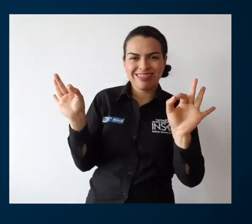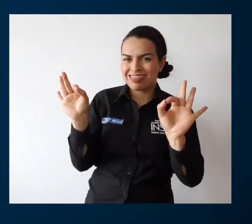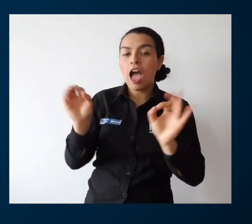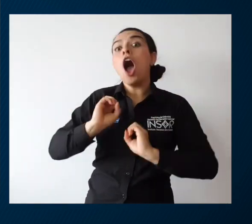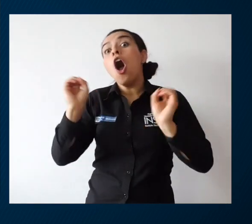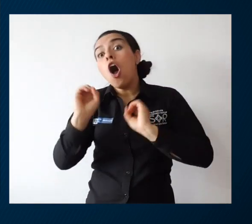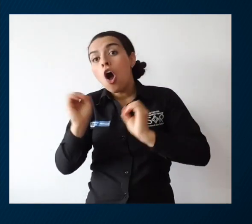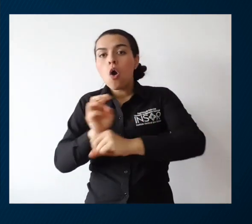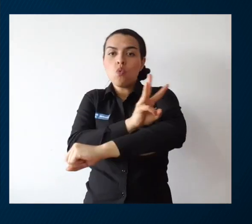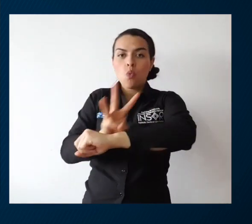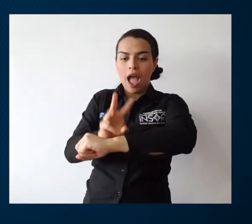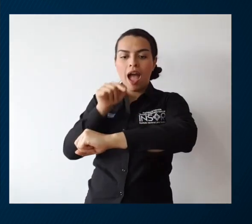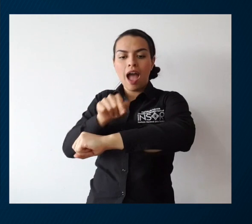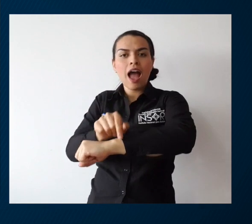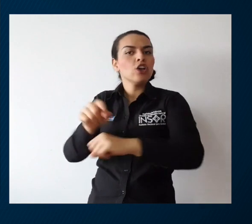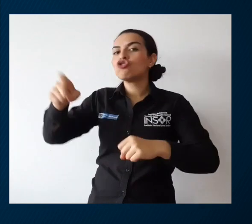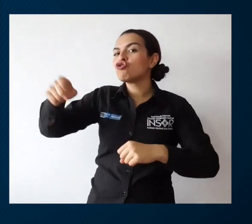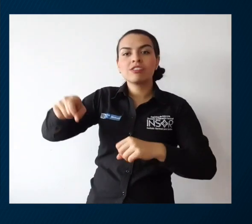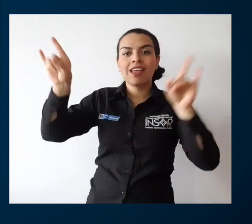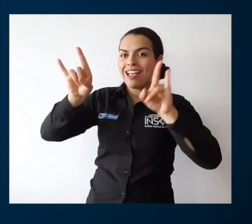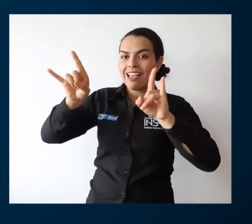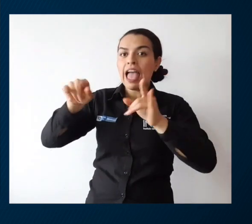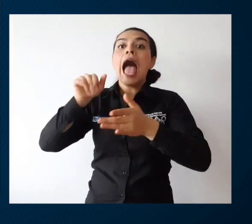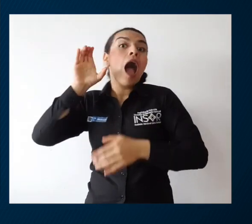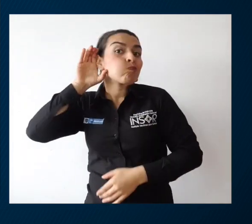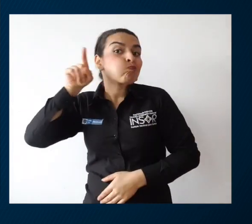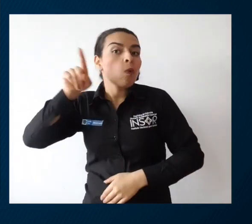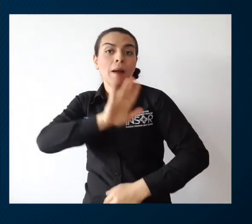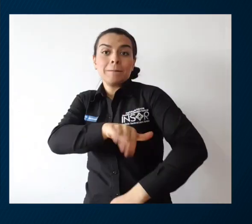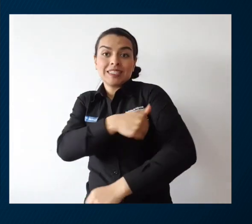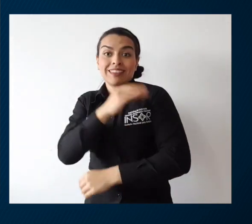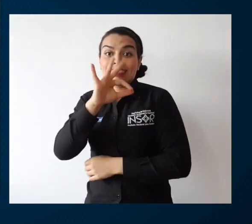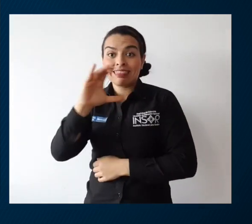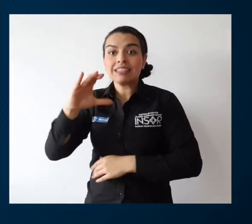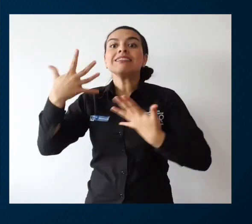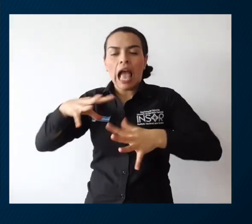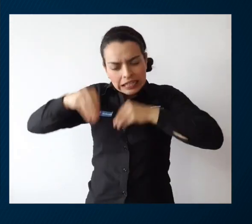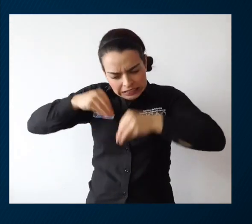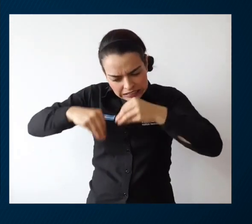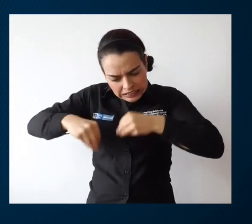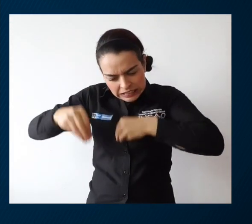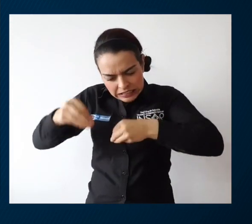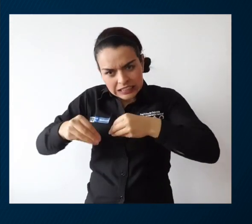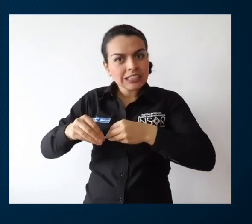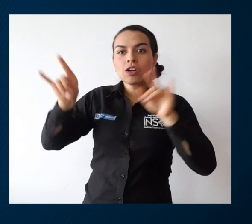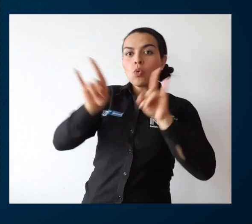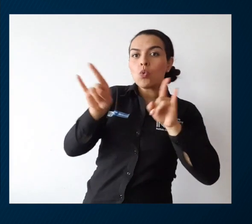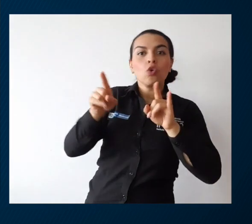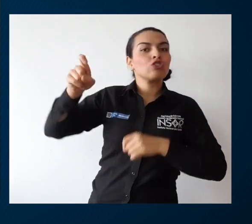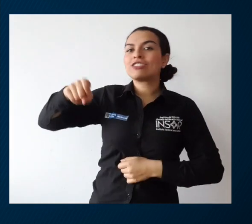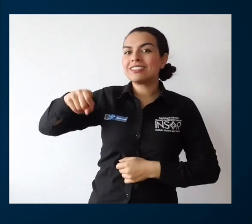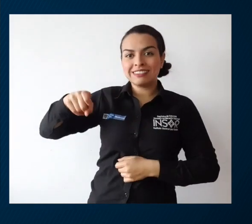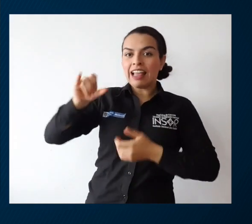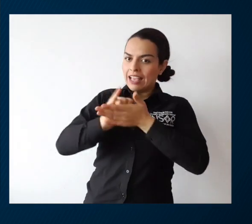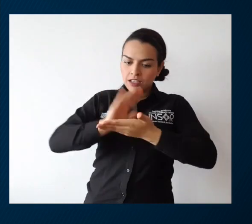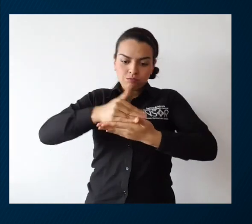datos, o páginas web que sean gratuitas, y en eso ya está trabajando el ministerio, el MINTIC, y están trabajando, digamos,